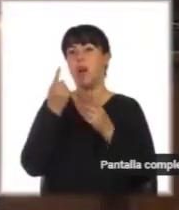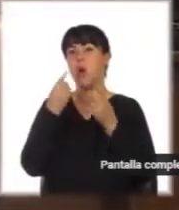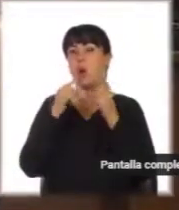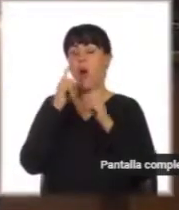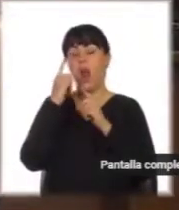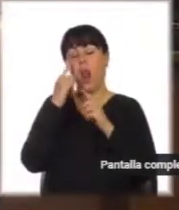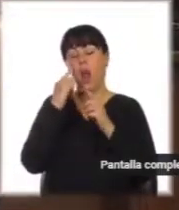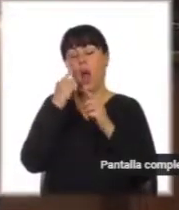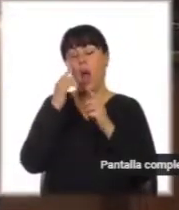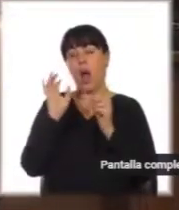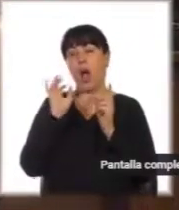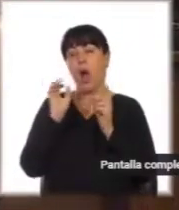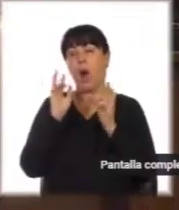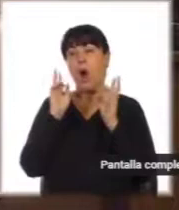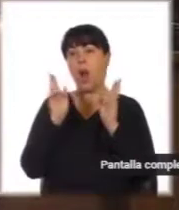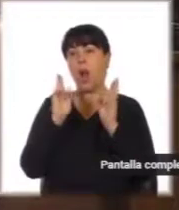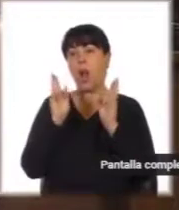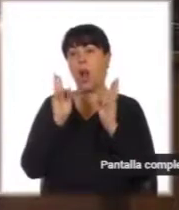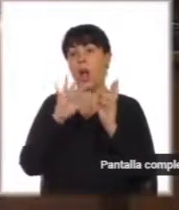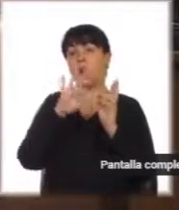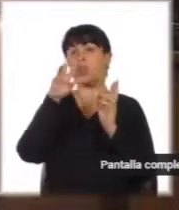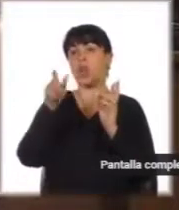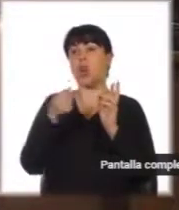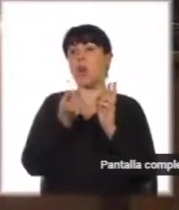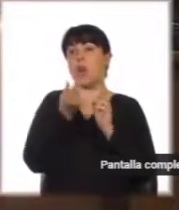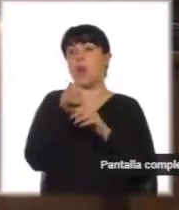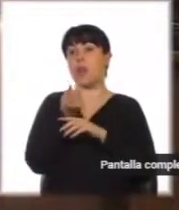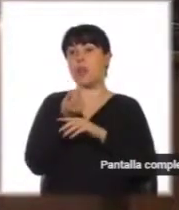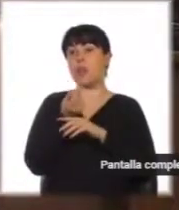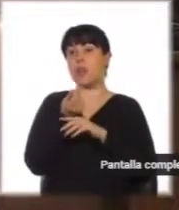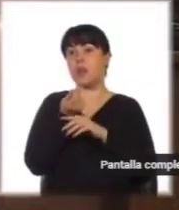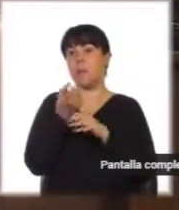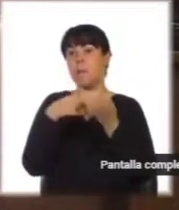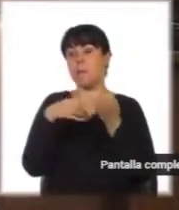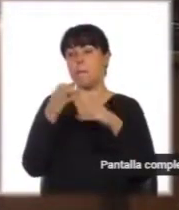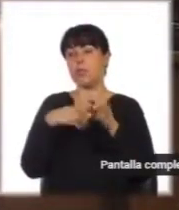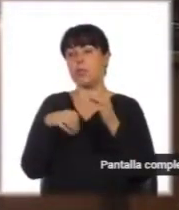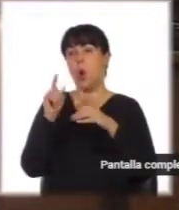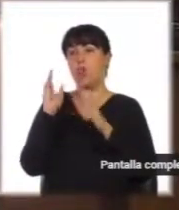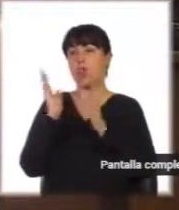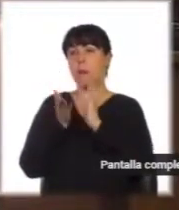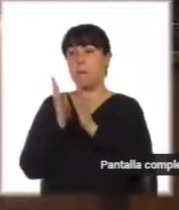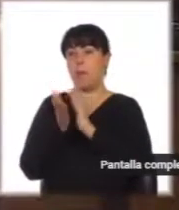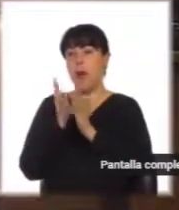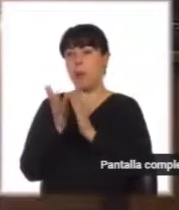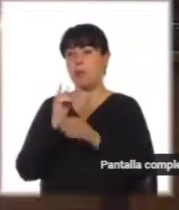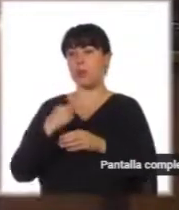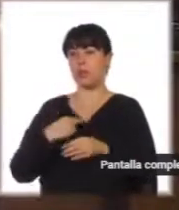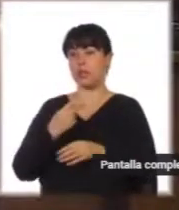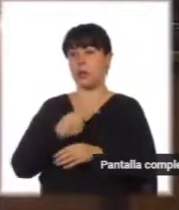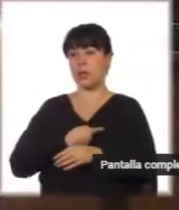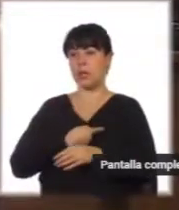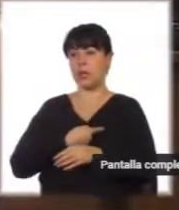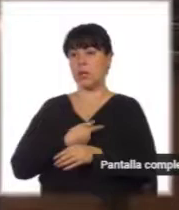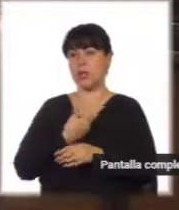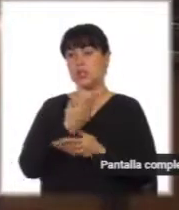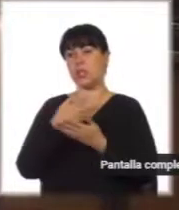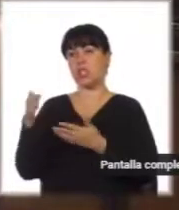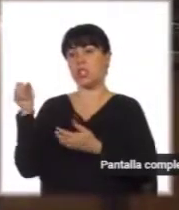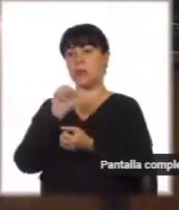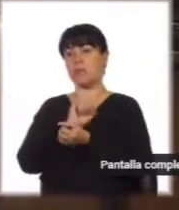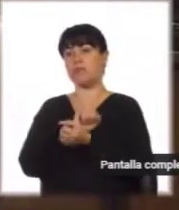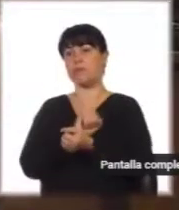yeca, te roben los pocos pesos que sufriste, te caguen a palos por traba y te lleven a la